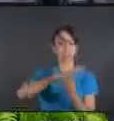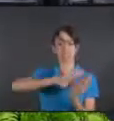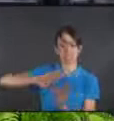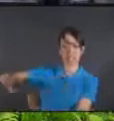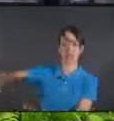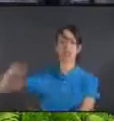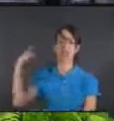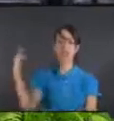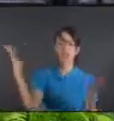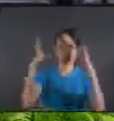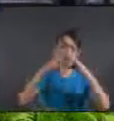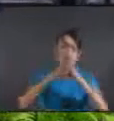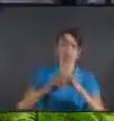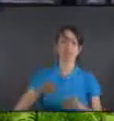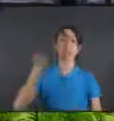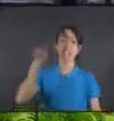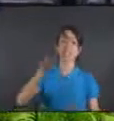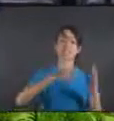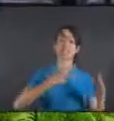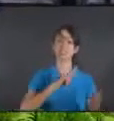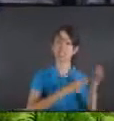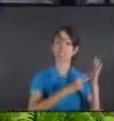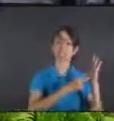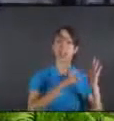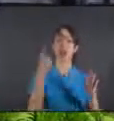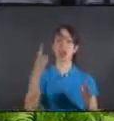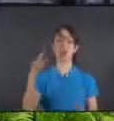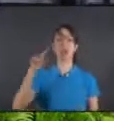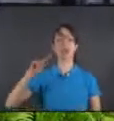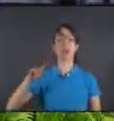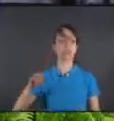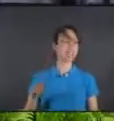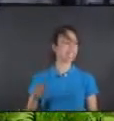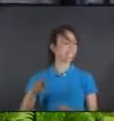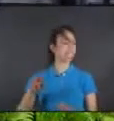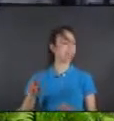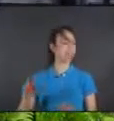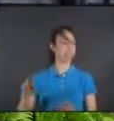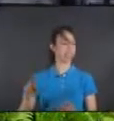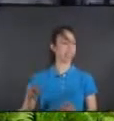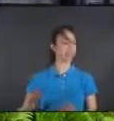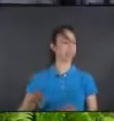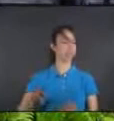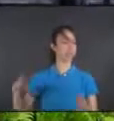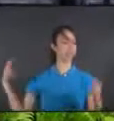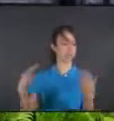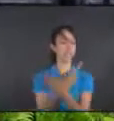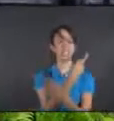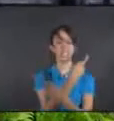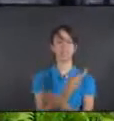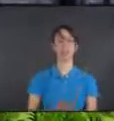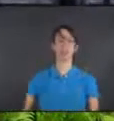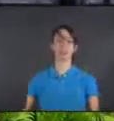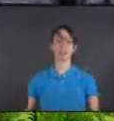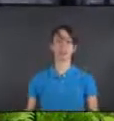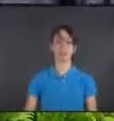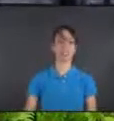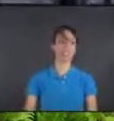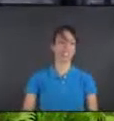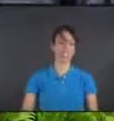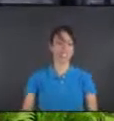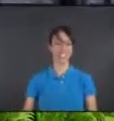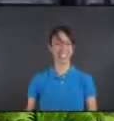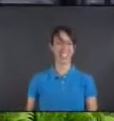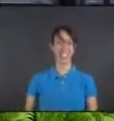estaban destruidos, muchos estaban metidos en tinieblas, muchos estaban metidos en fosos de confusión y de